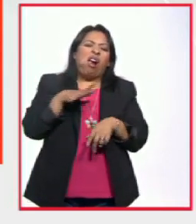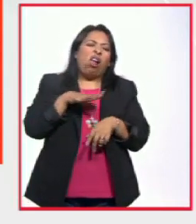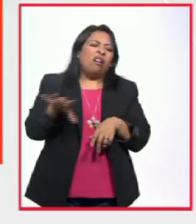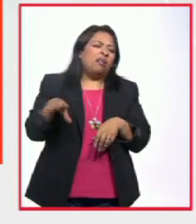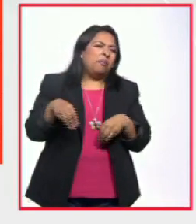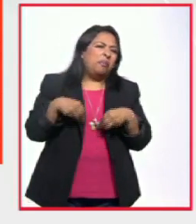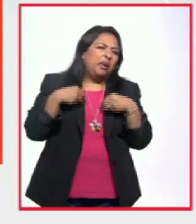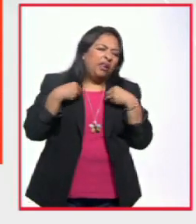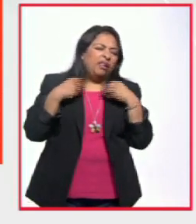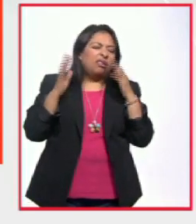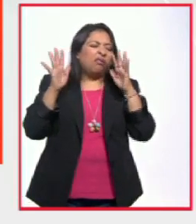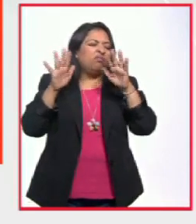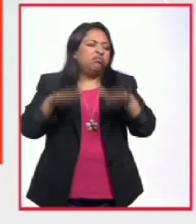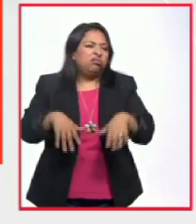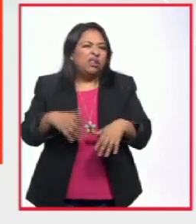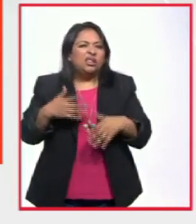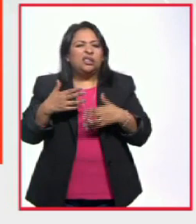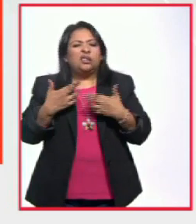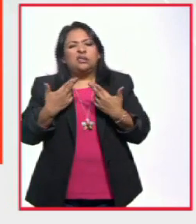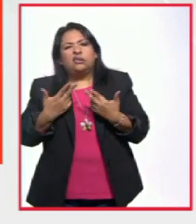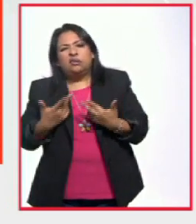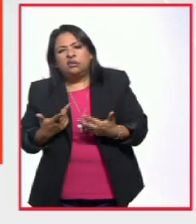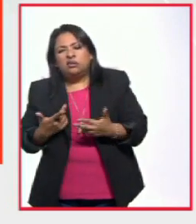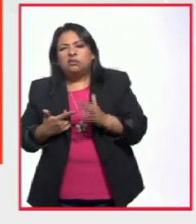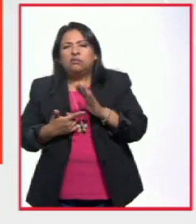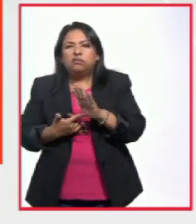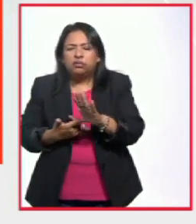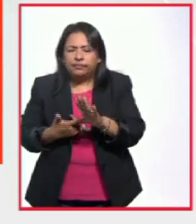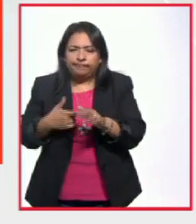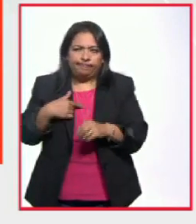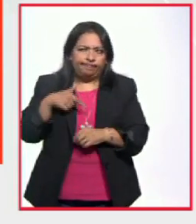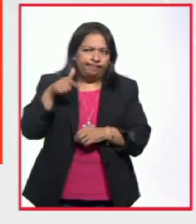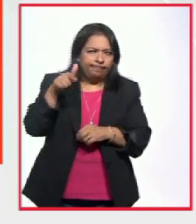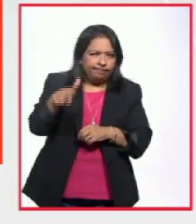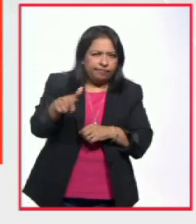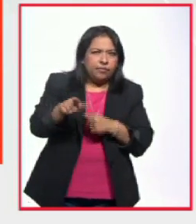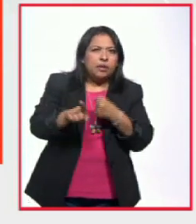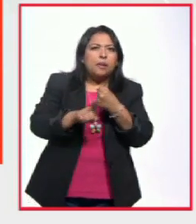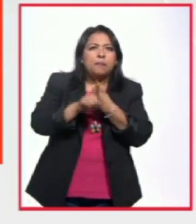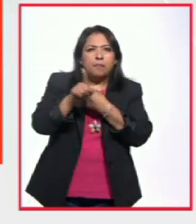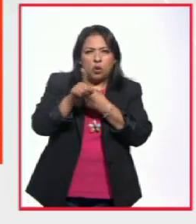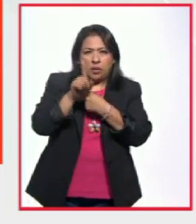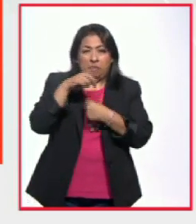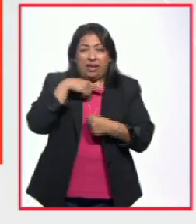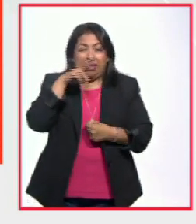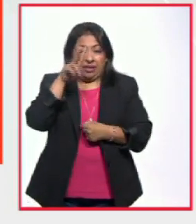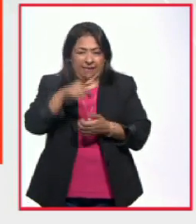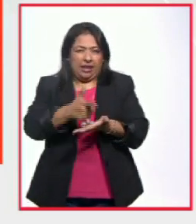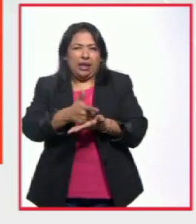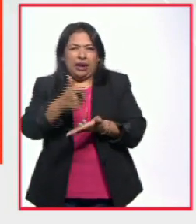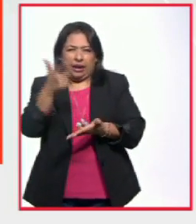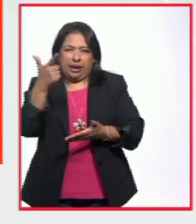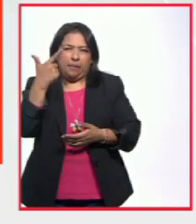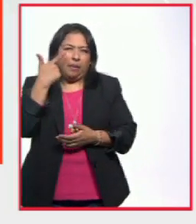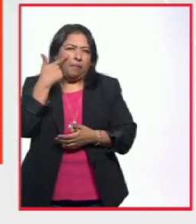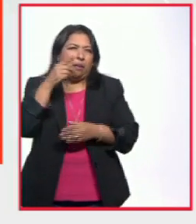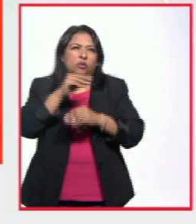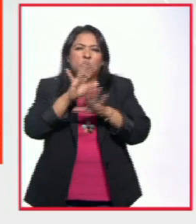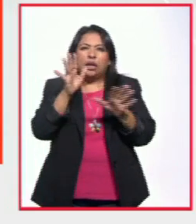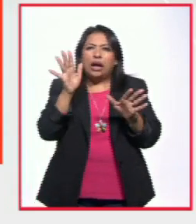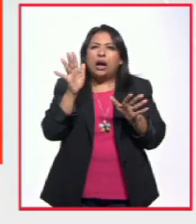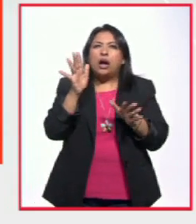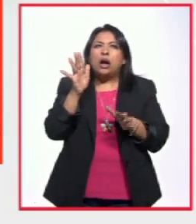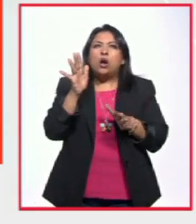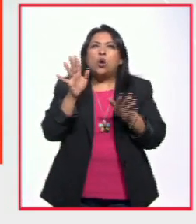por la vida, uh-huh, cierta desesperanza manifiesta, y digamos, el problema en realidad, cuando es verdaderamente grave, es no poder